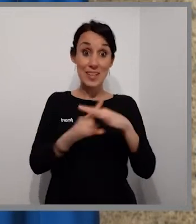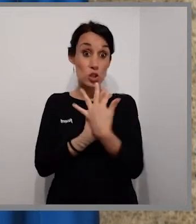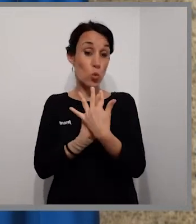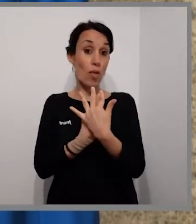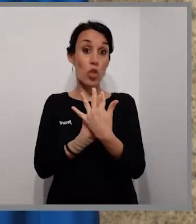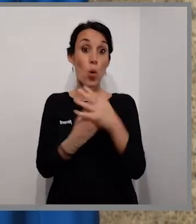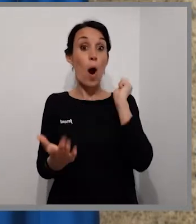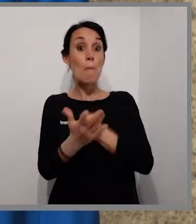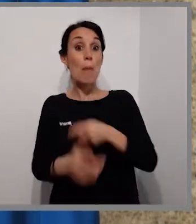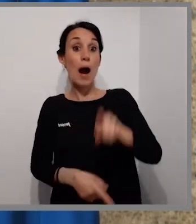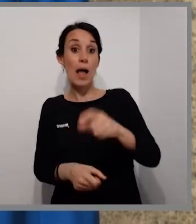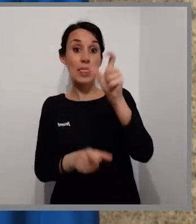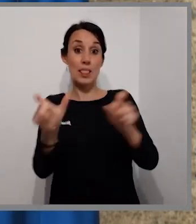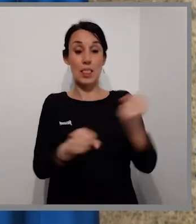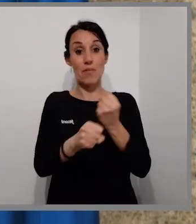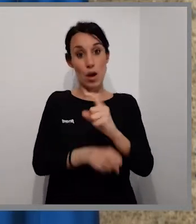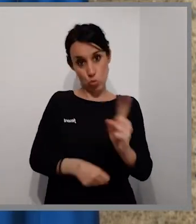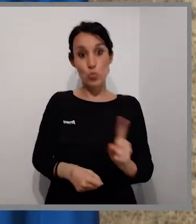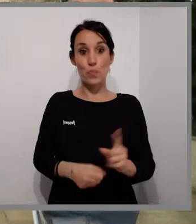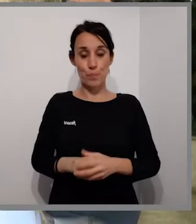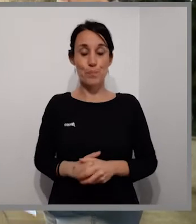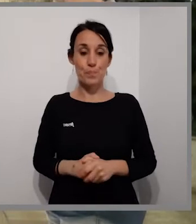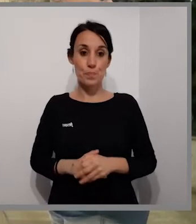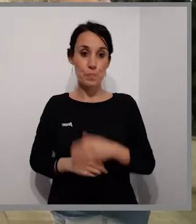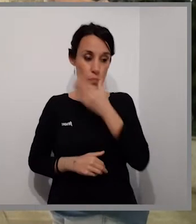esta situación desde luego no lo paguen los trabajadores.